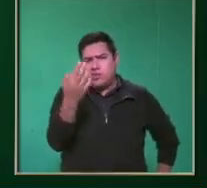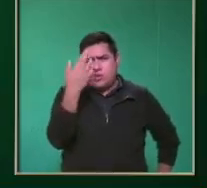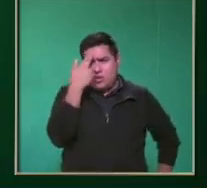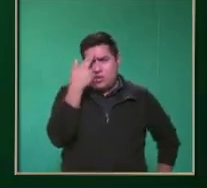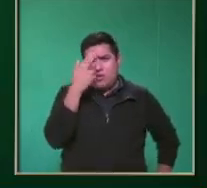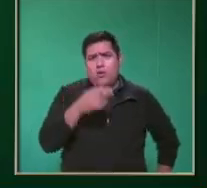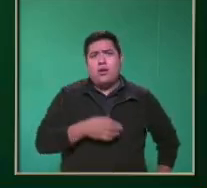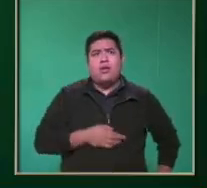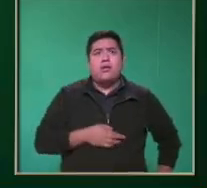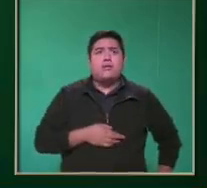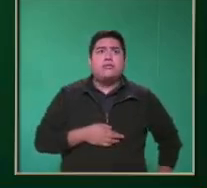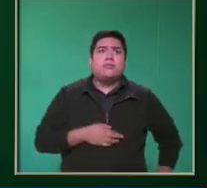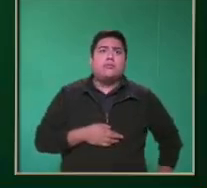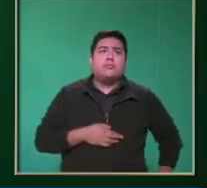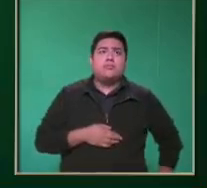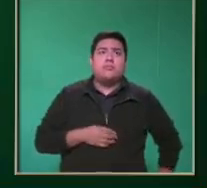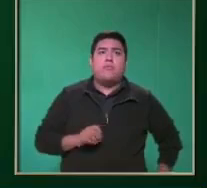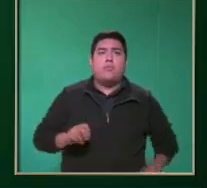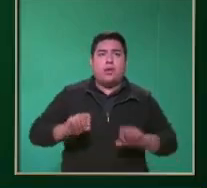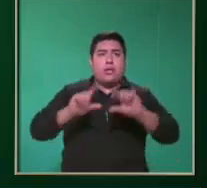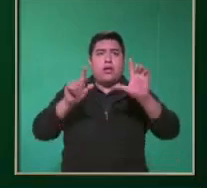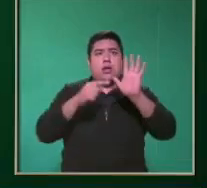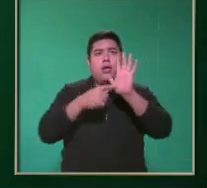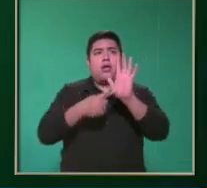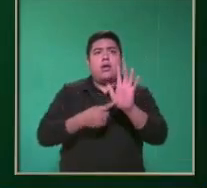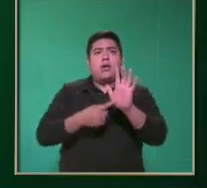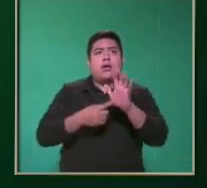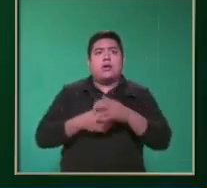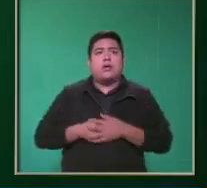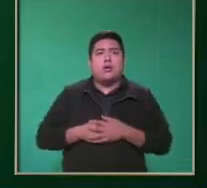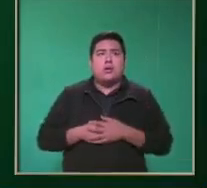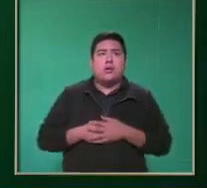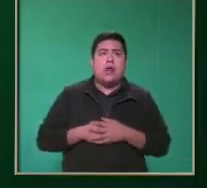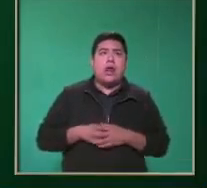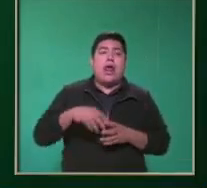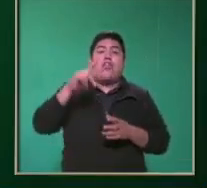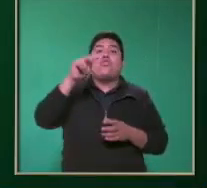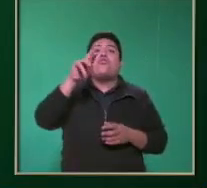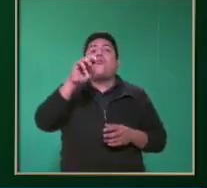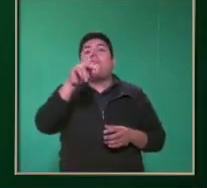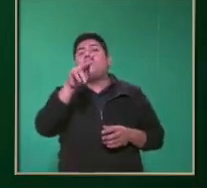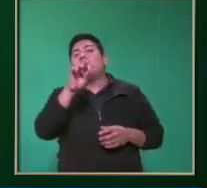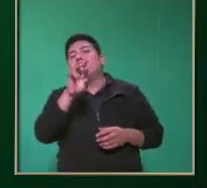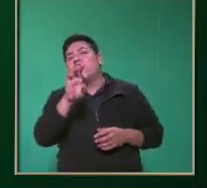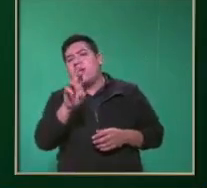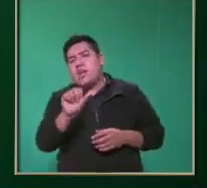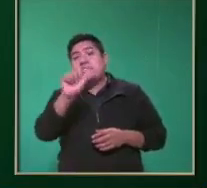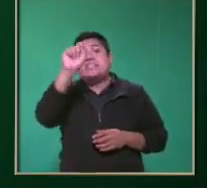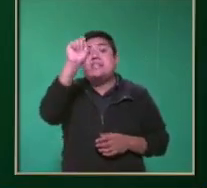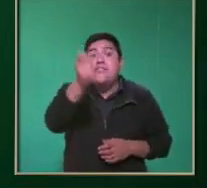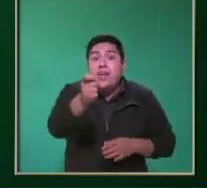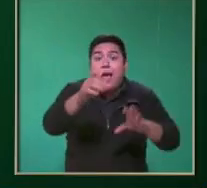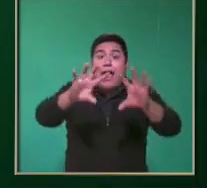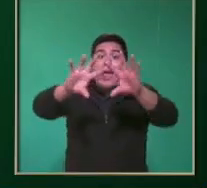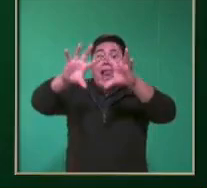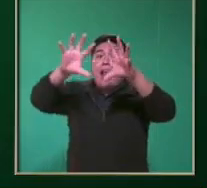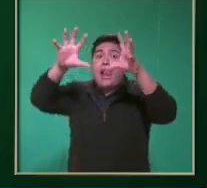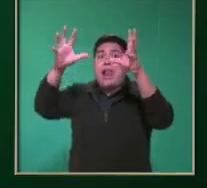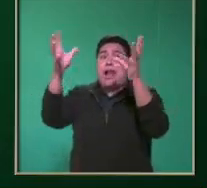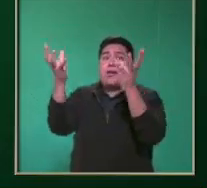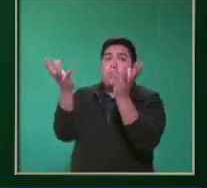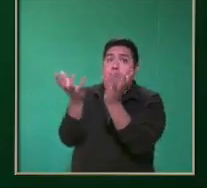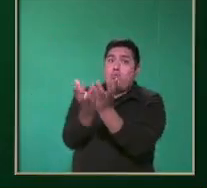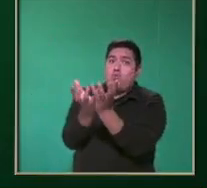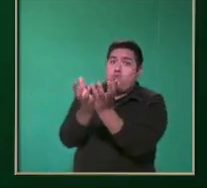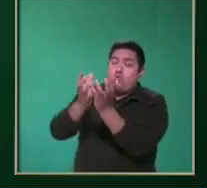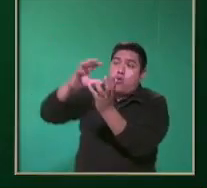troposfera. Lo pongo como quiera en pantalla para que lo tengas disponible. La troposfera es la capa que está en contacto con la